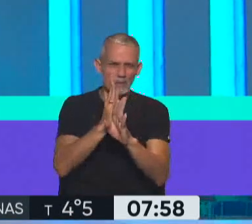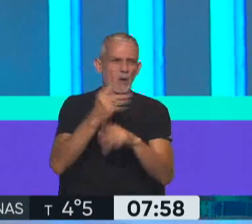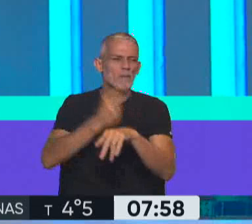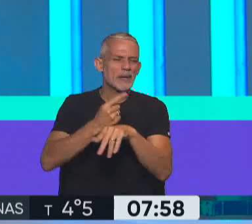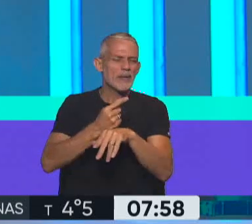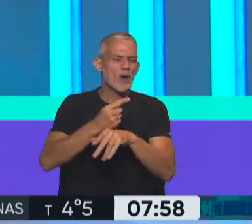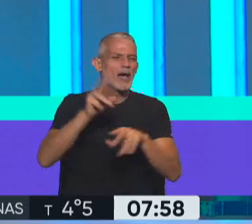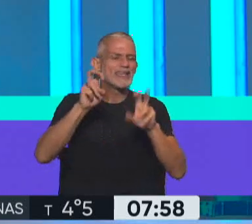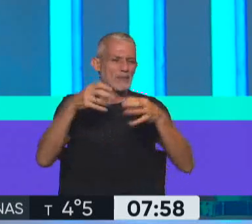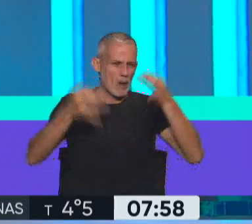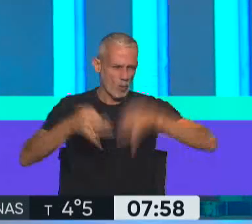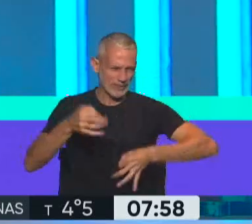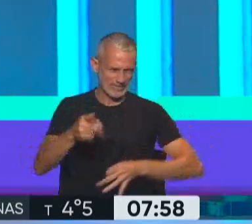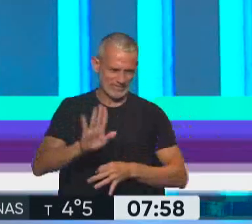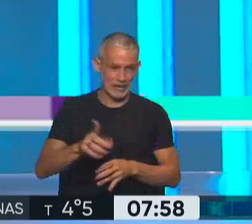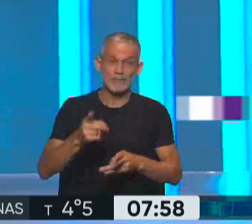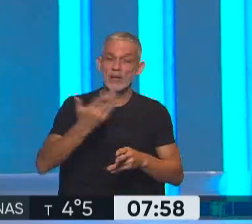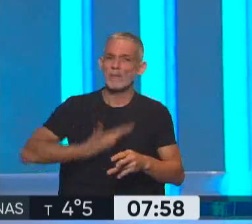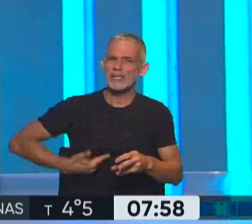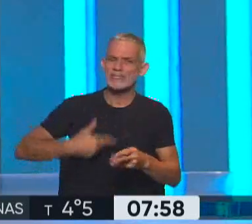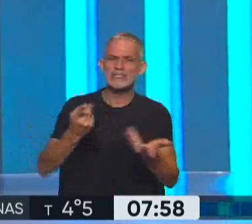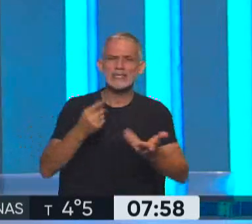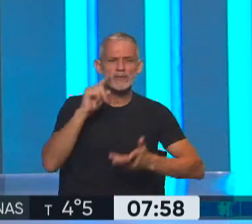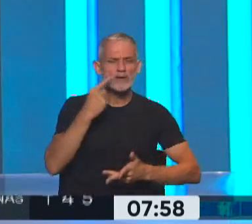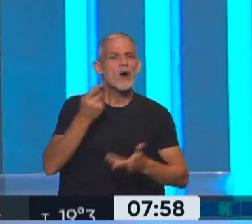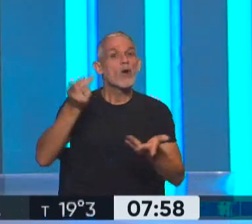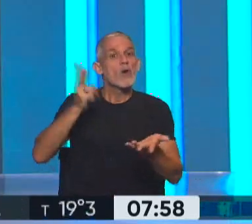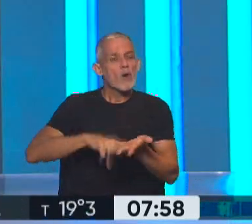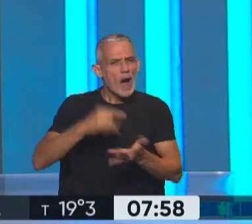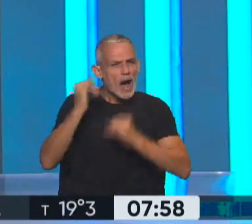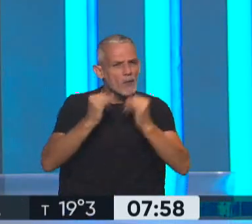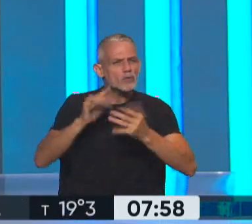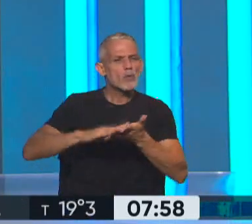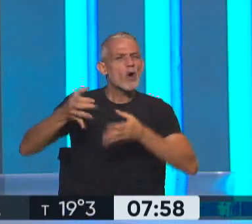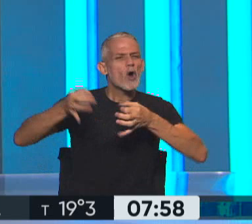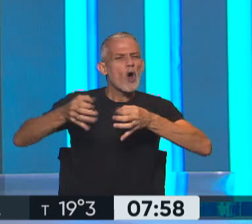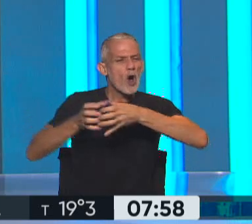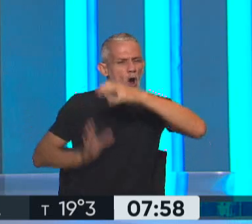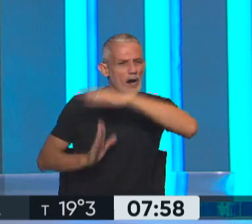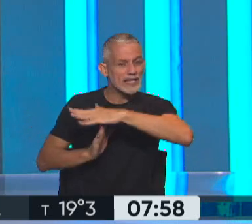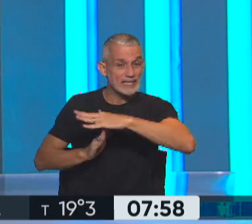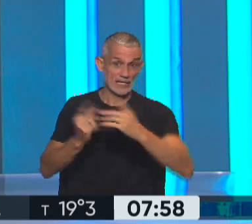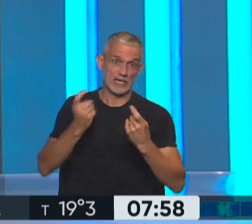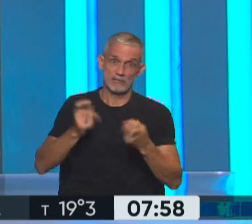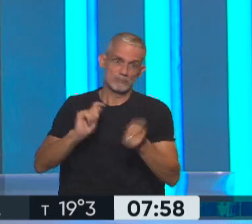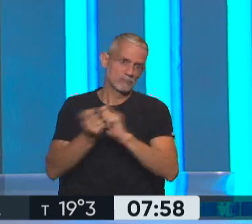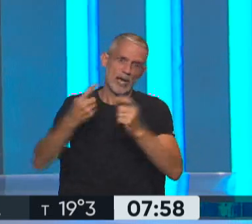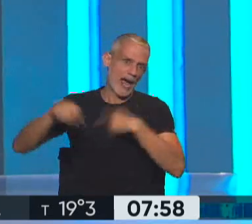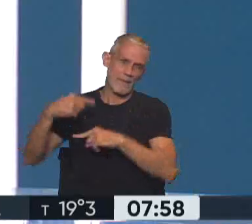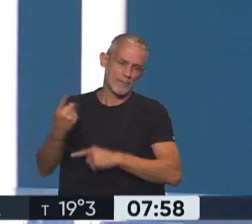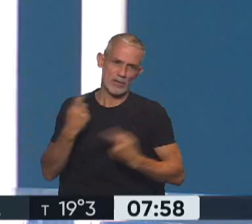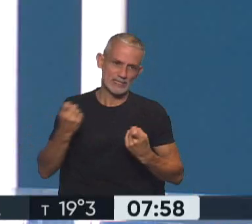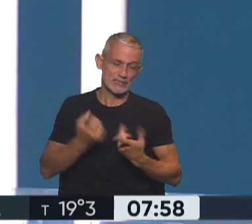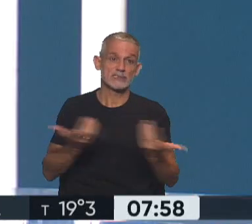con el tema justicia, Néstor. A ver, el presidente volvió a hablar de una Corte Suprema que necesitaba cambios. La